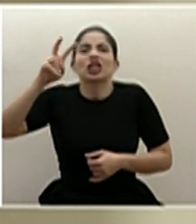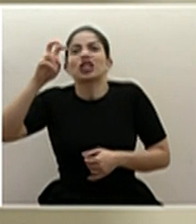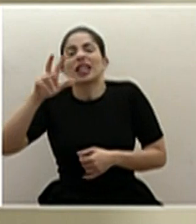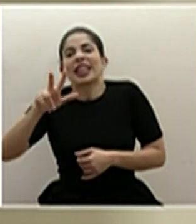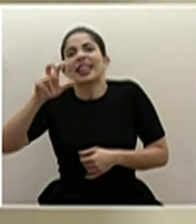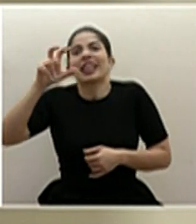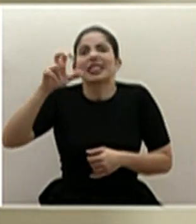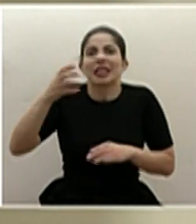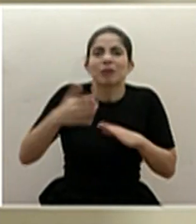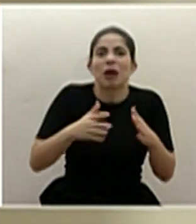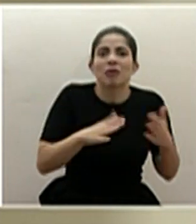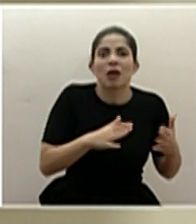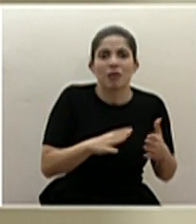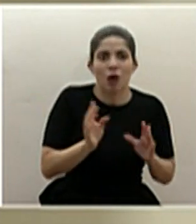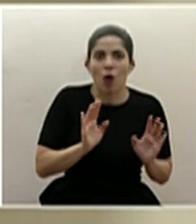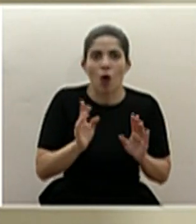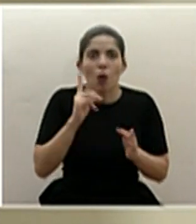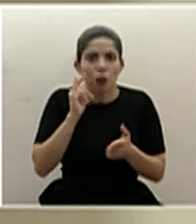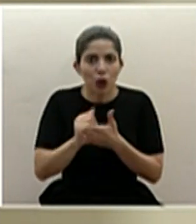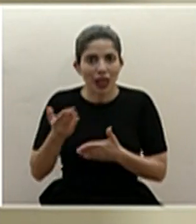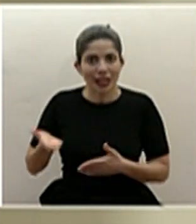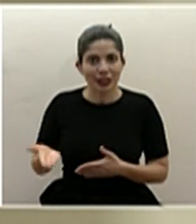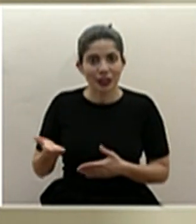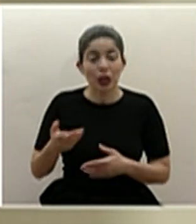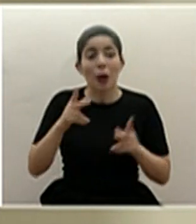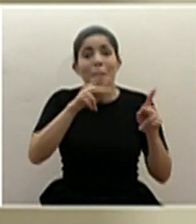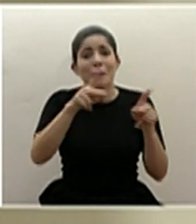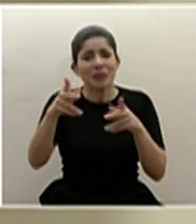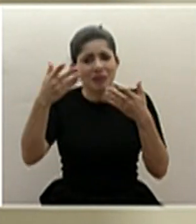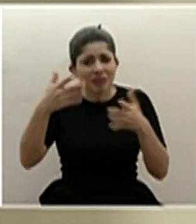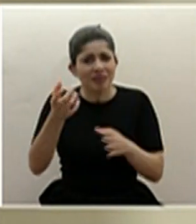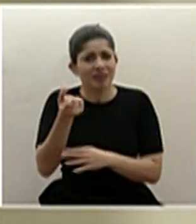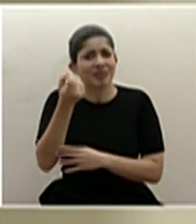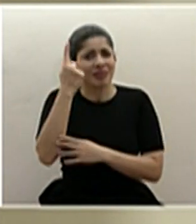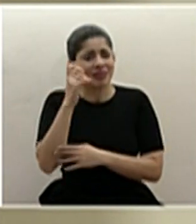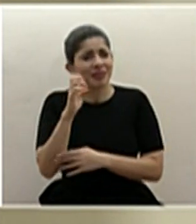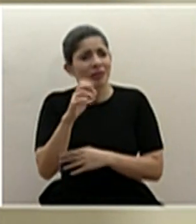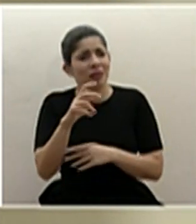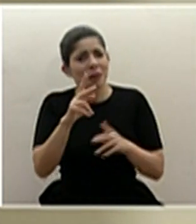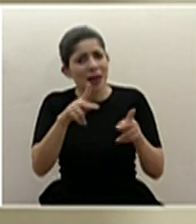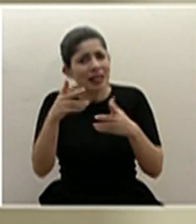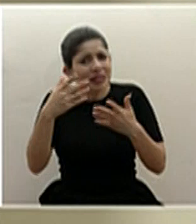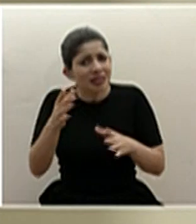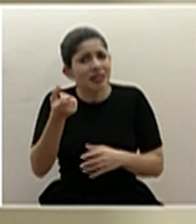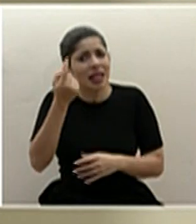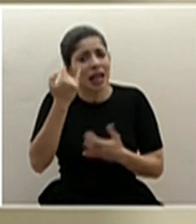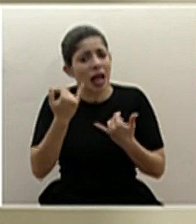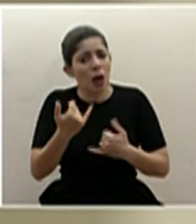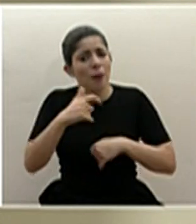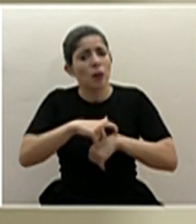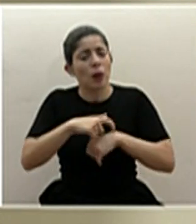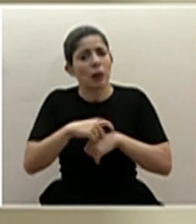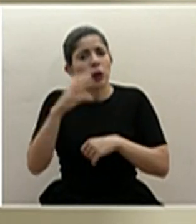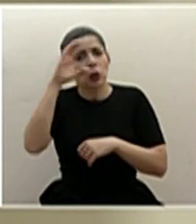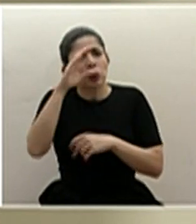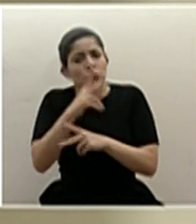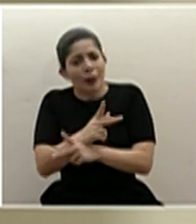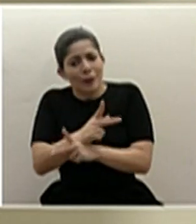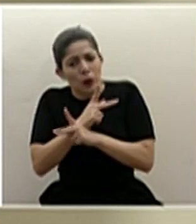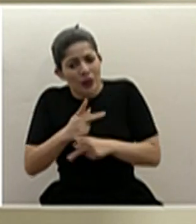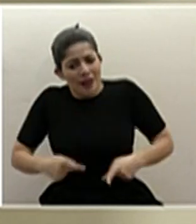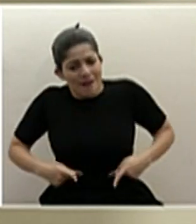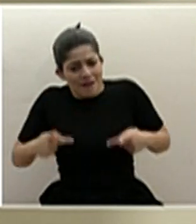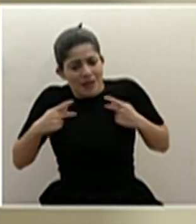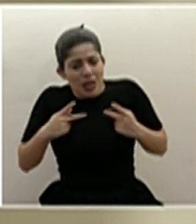200, 300 fallecimientos. Y yo creo que eso la población lo ha entendido, don Edgar. La población ha entendido que estamos en este momento protegiendo las vidas directas